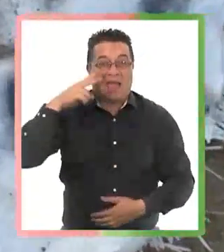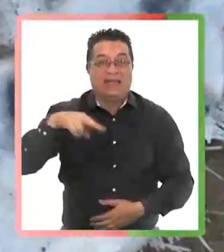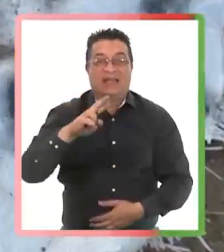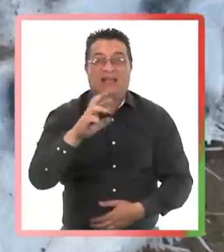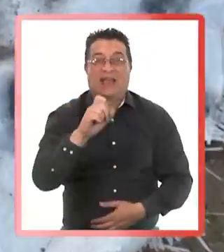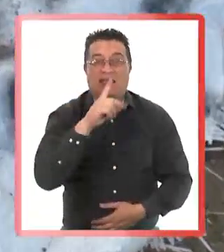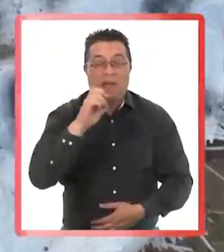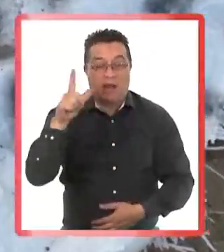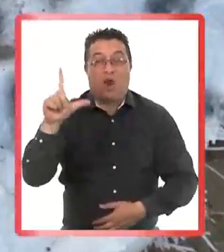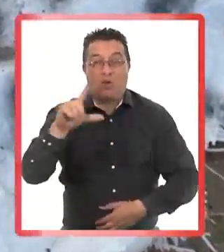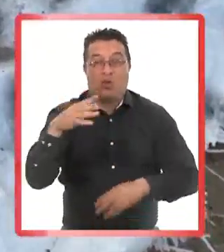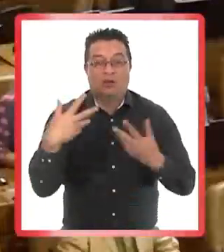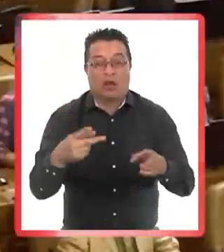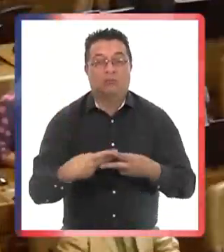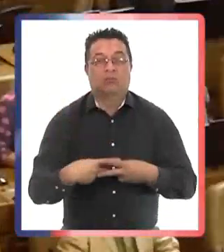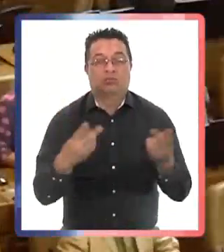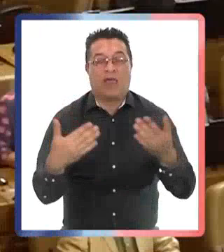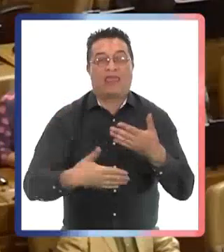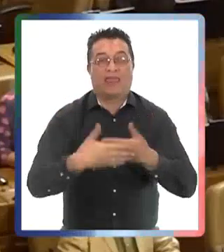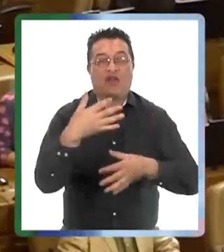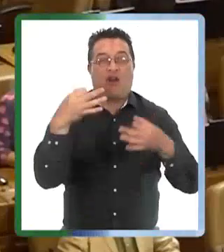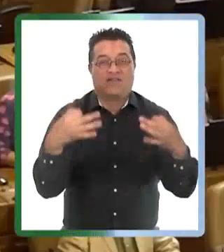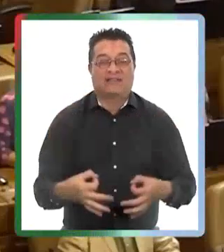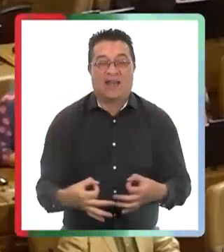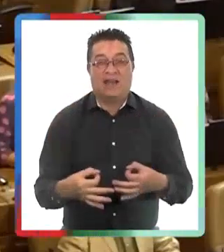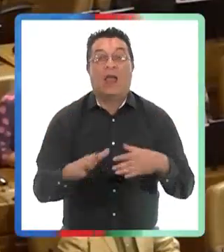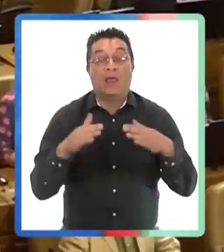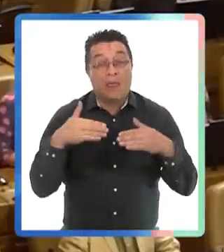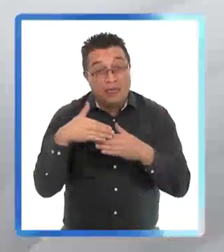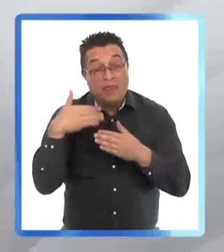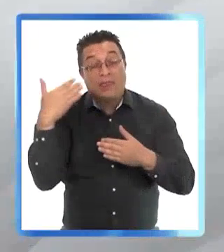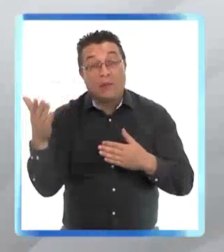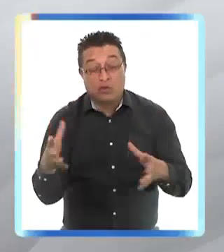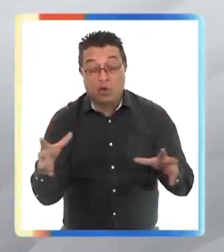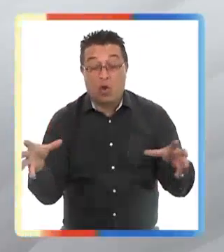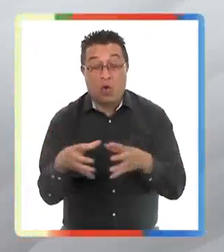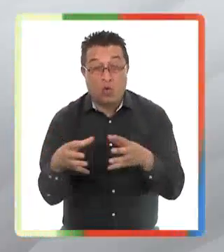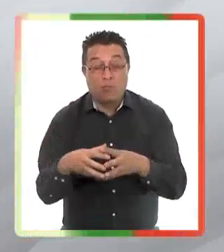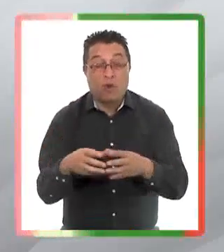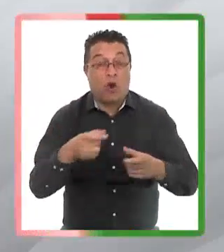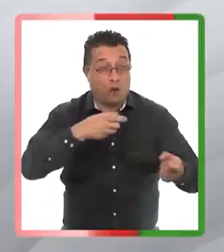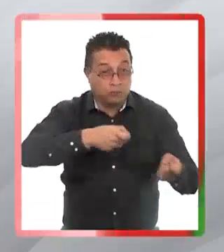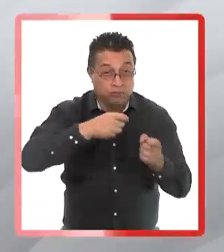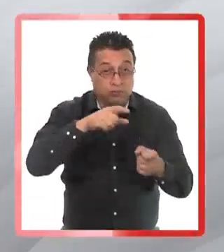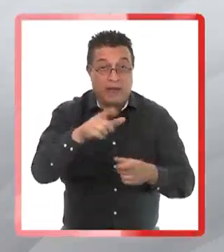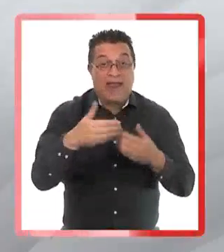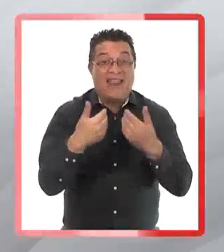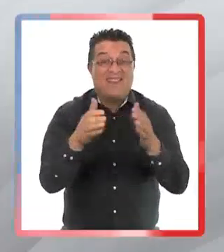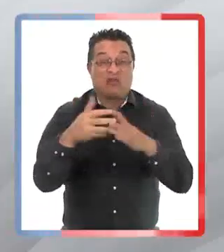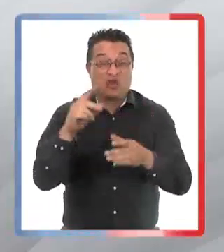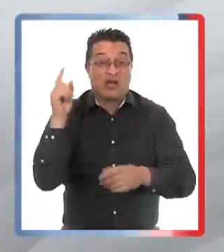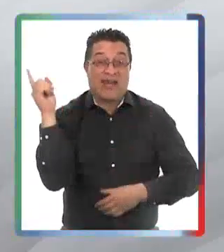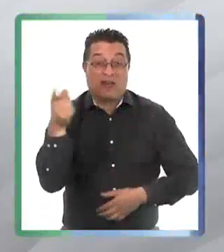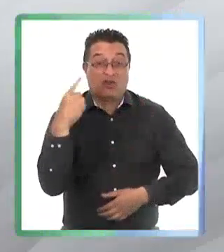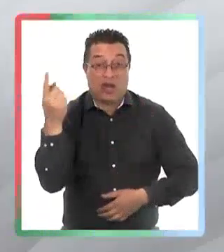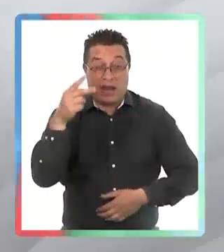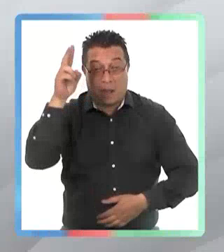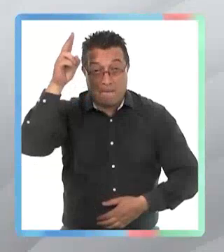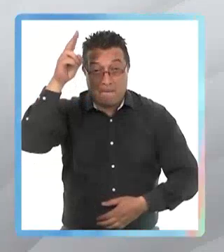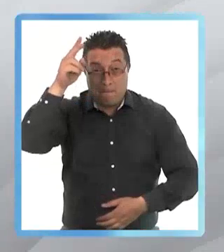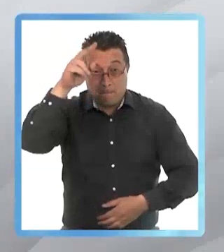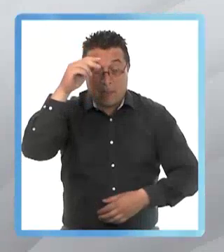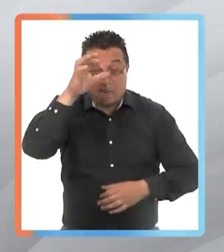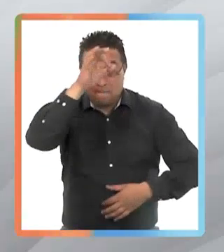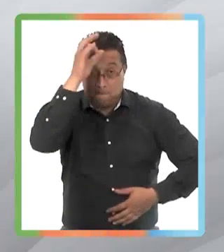de los presos mapuches y contra la ley Naín Retamal, la cual este lunes fue publicada en el Diario Oficial. Posteriormente, un